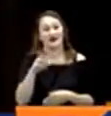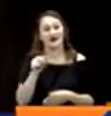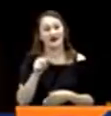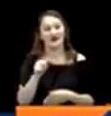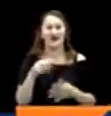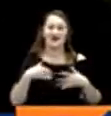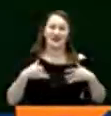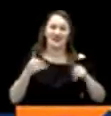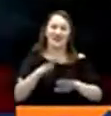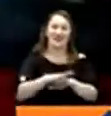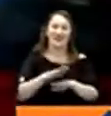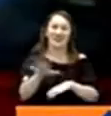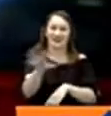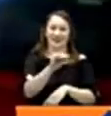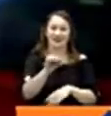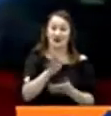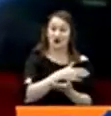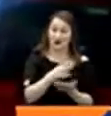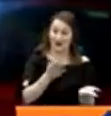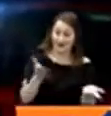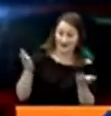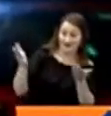tengan una feliz tarde y los dejamos con buena música.